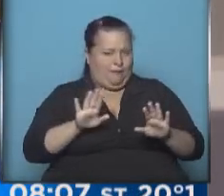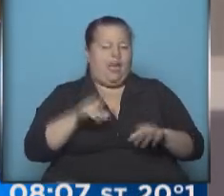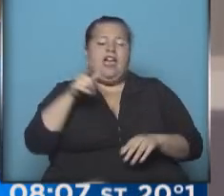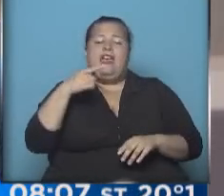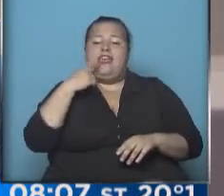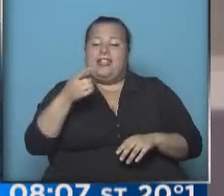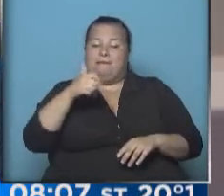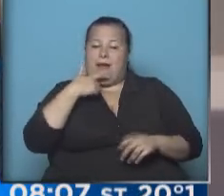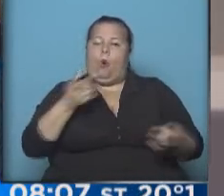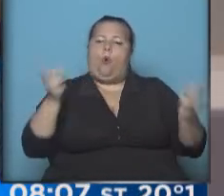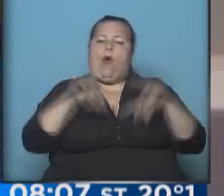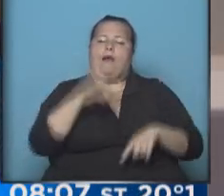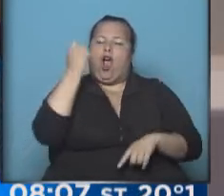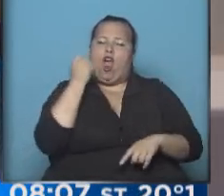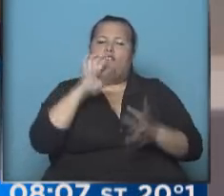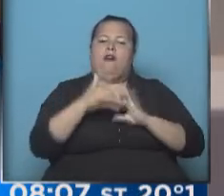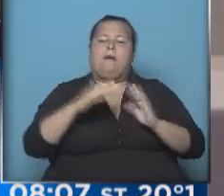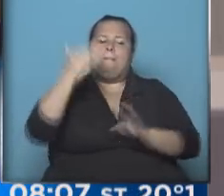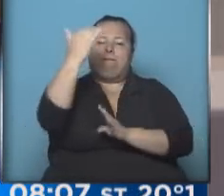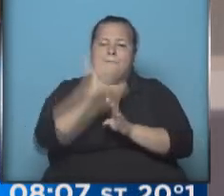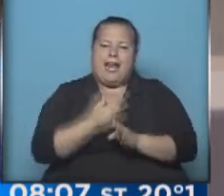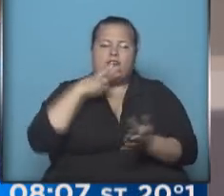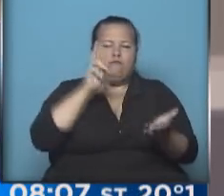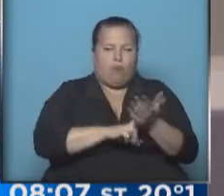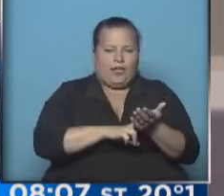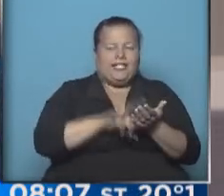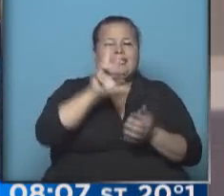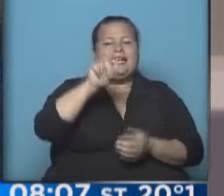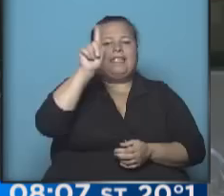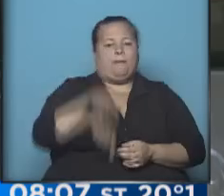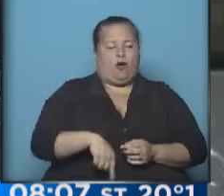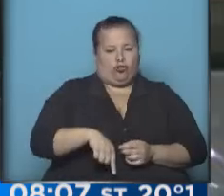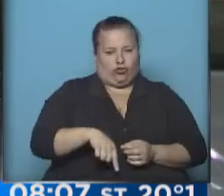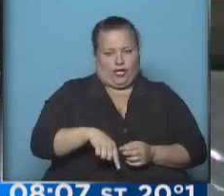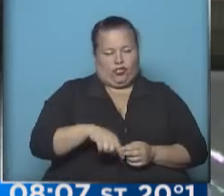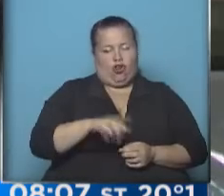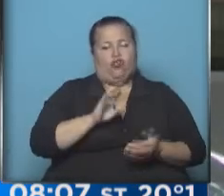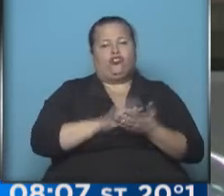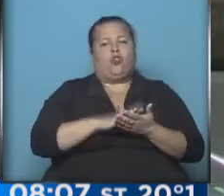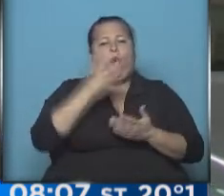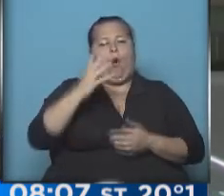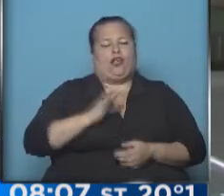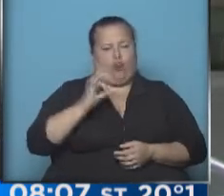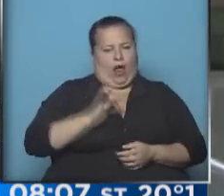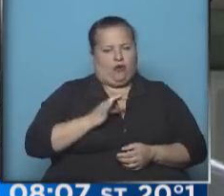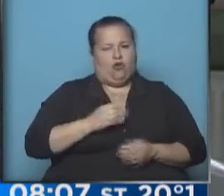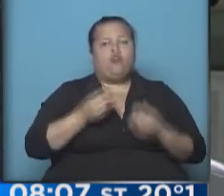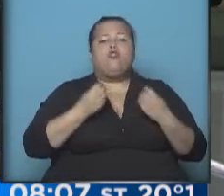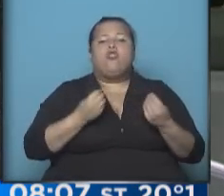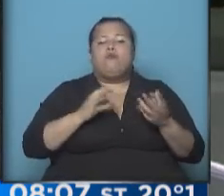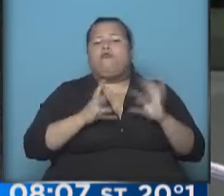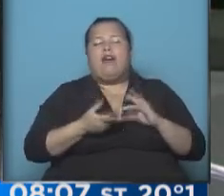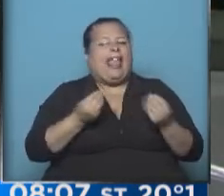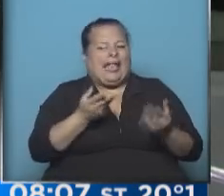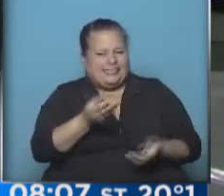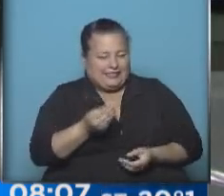dice reactivar la economía a través de una reducción de la presión tributaria del 30% en 4 años cómo lo haría